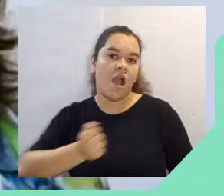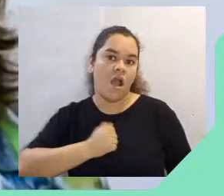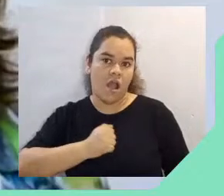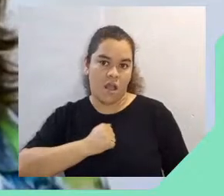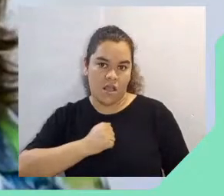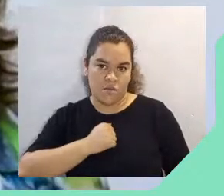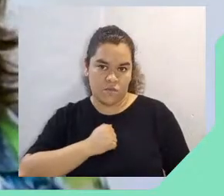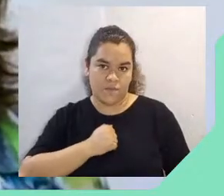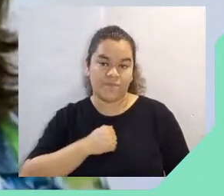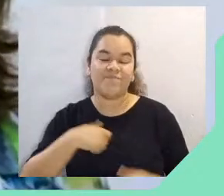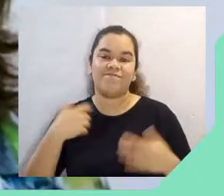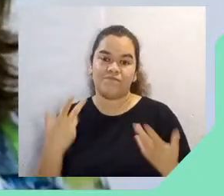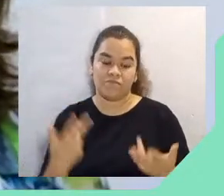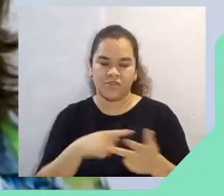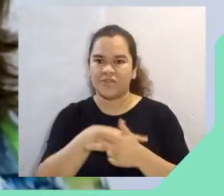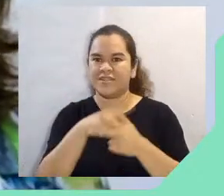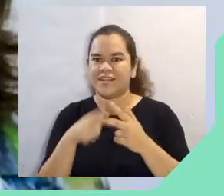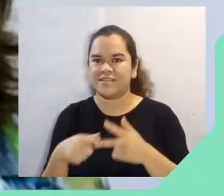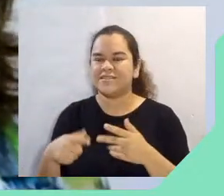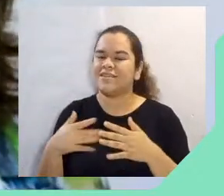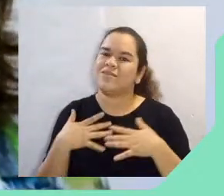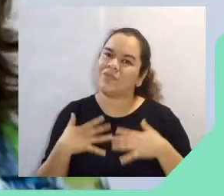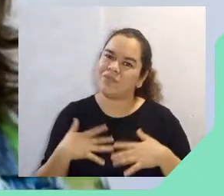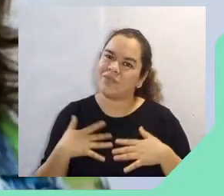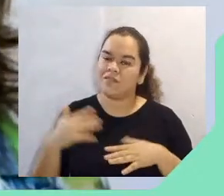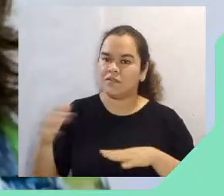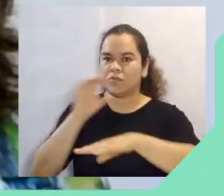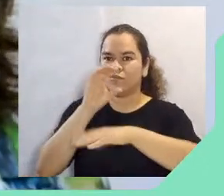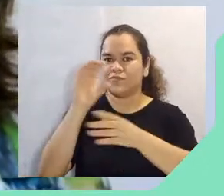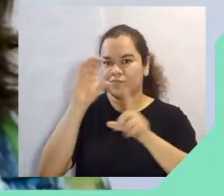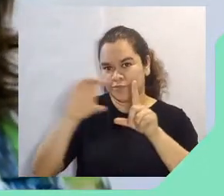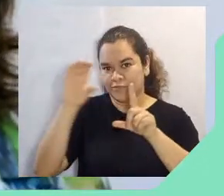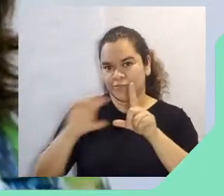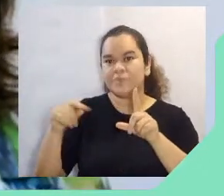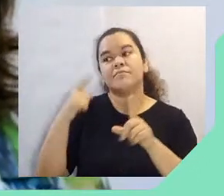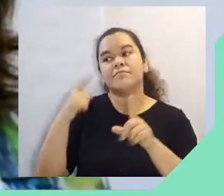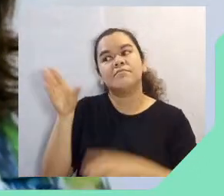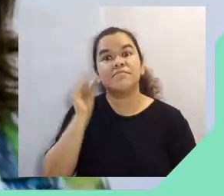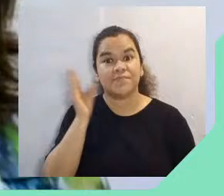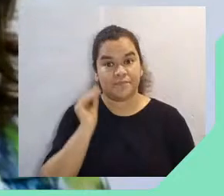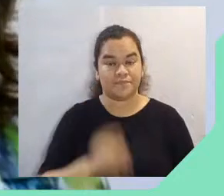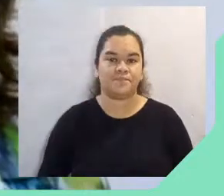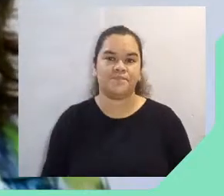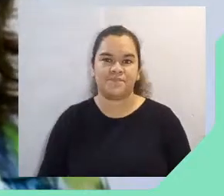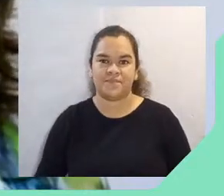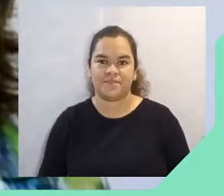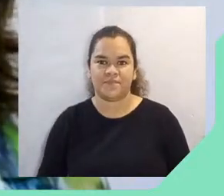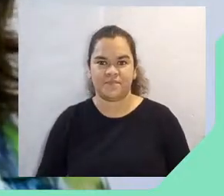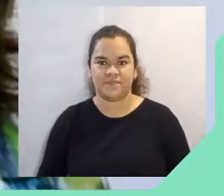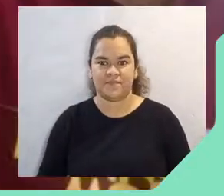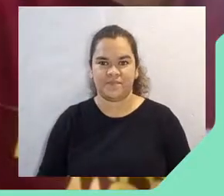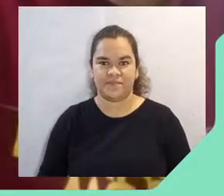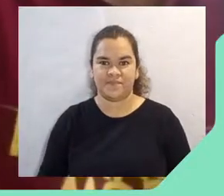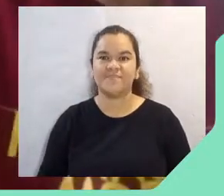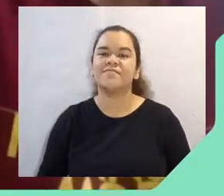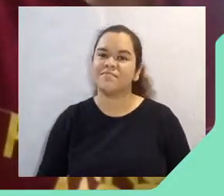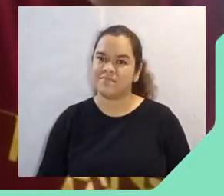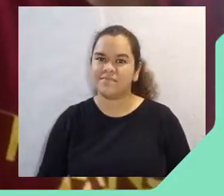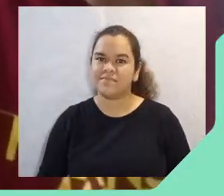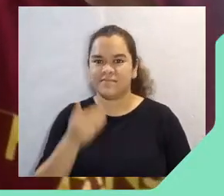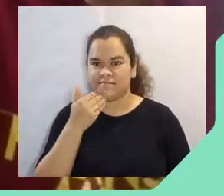que tenemos mucho gusto de recibirlas. Las escuchamos. Bueno, muchas